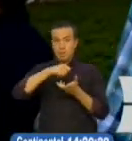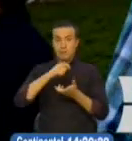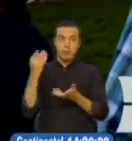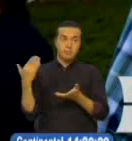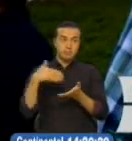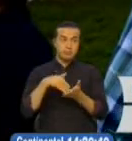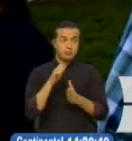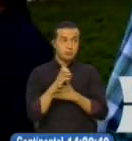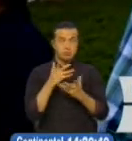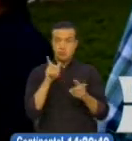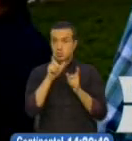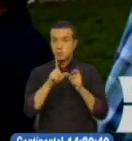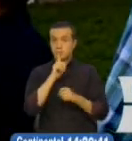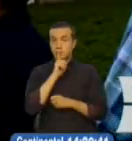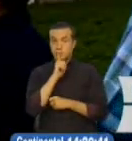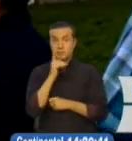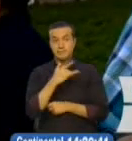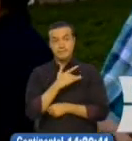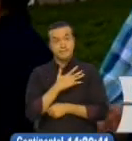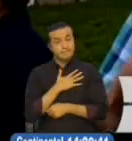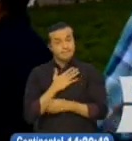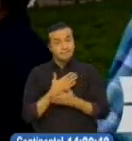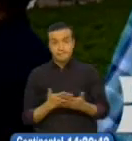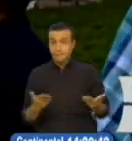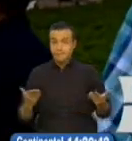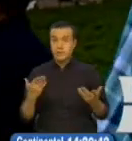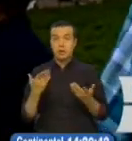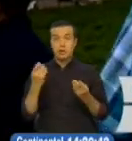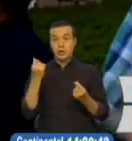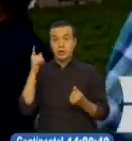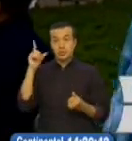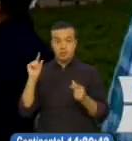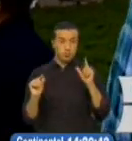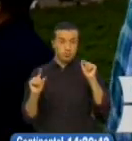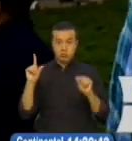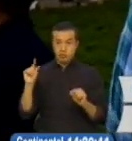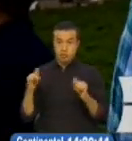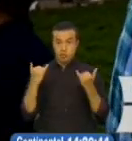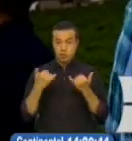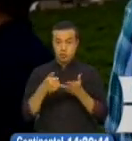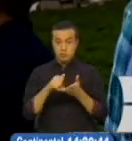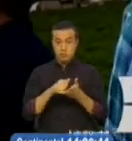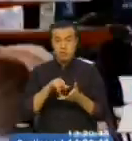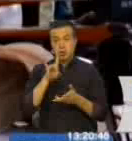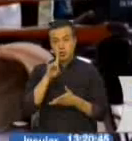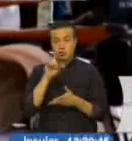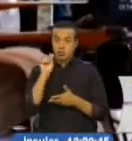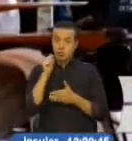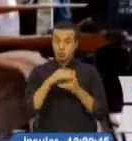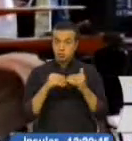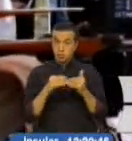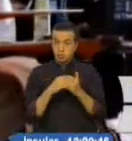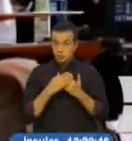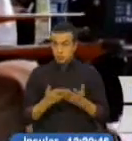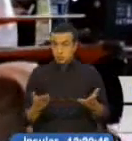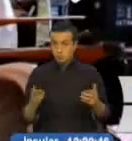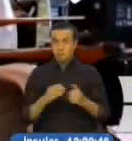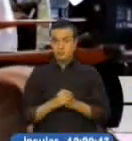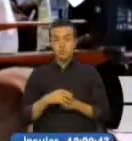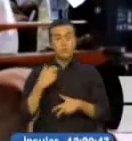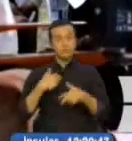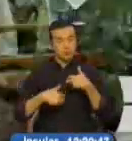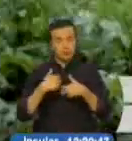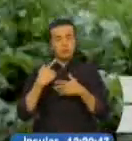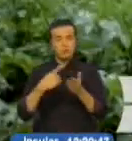nada. Y eso hace que nosotros lamentablemente se nos bajen más los precios, pero aún, ahorita de papa de 8 y 10 dólares. Precisamente estos problemas